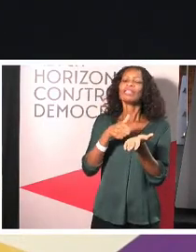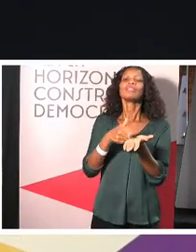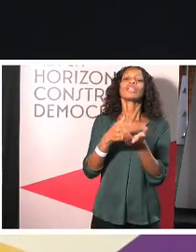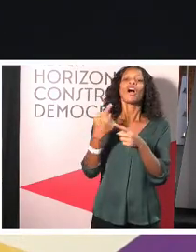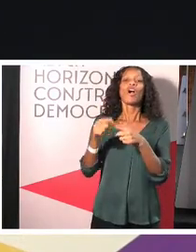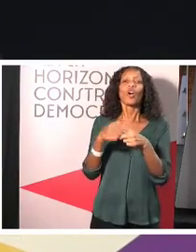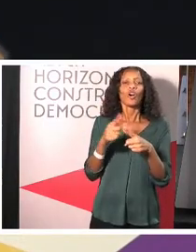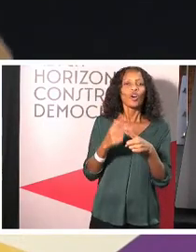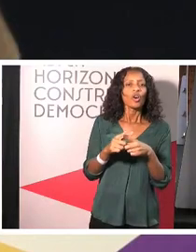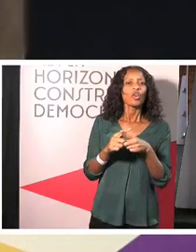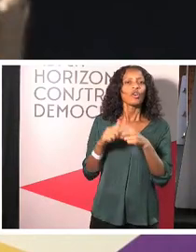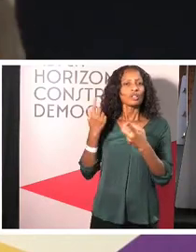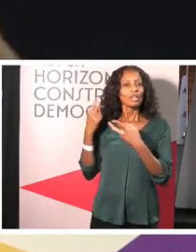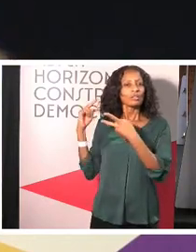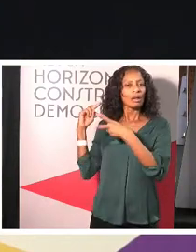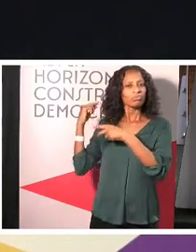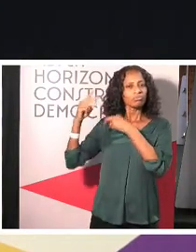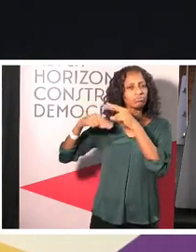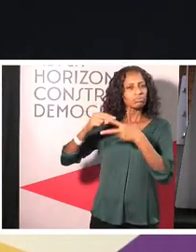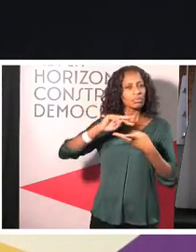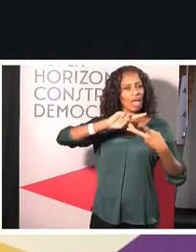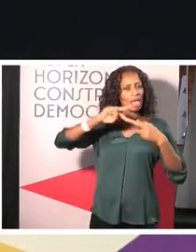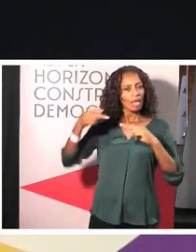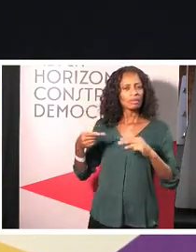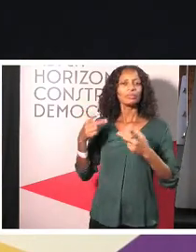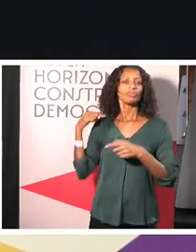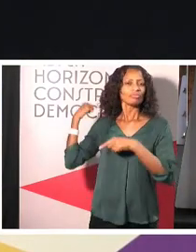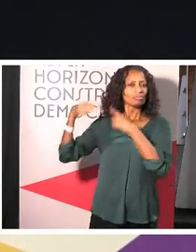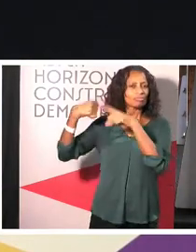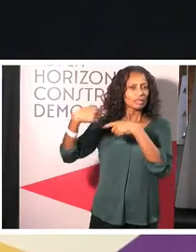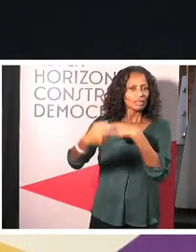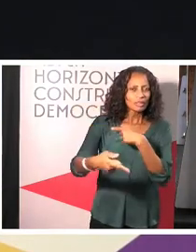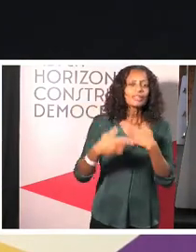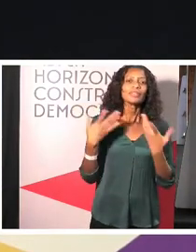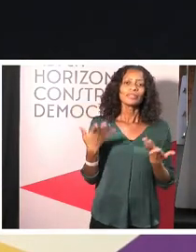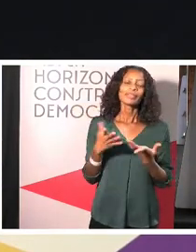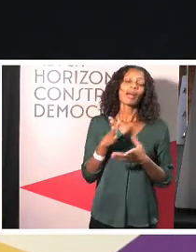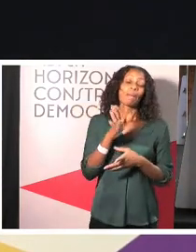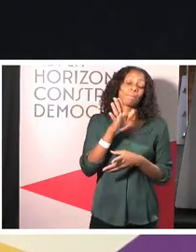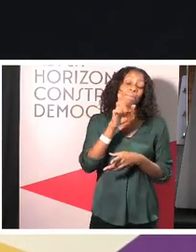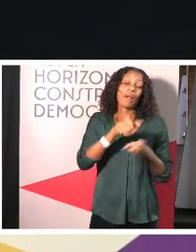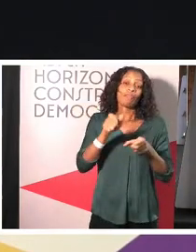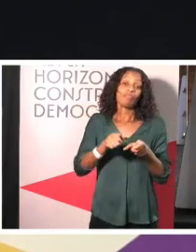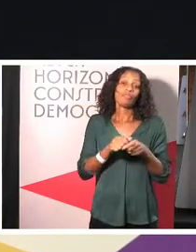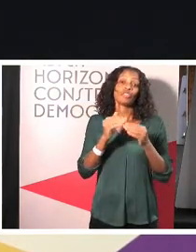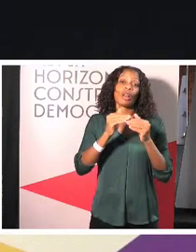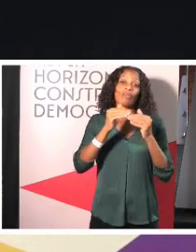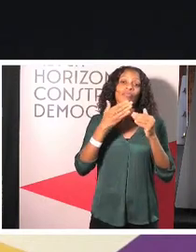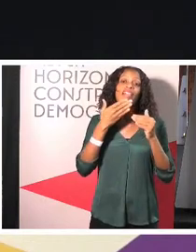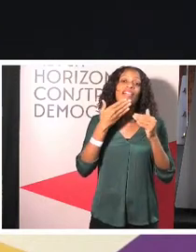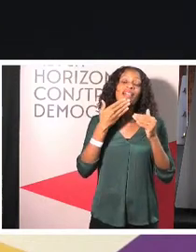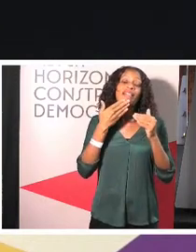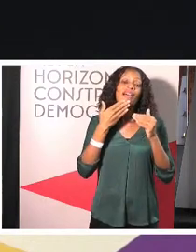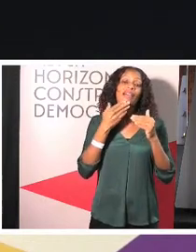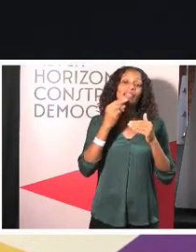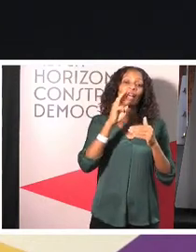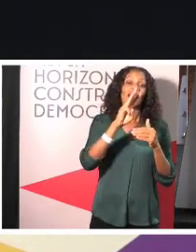que nos toca a las personas menores igual de 30 años, ¿no? Que desde, bueno, es que heredamos estas ideas de que